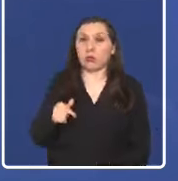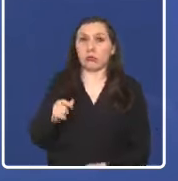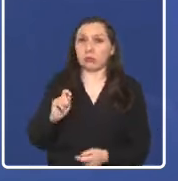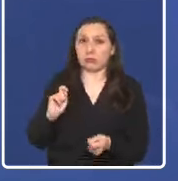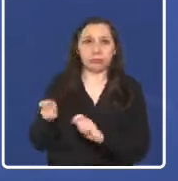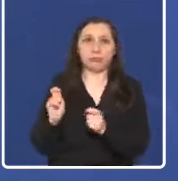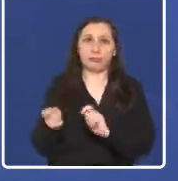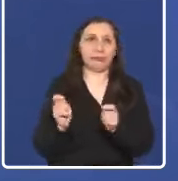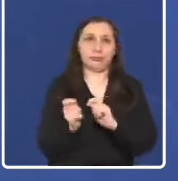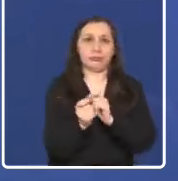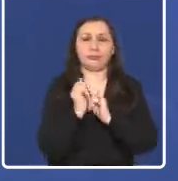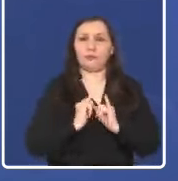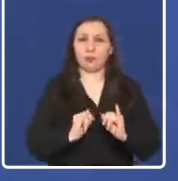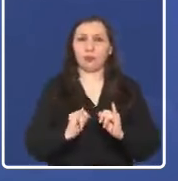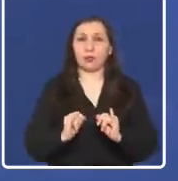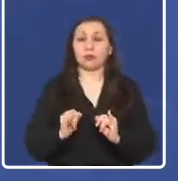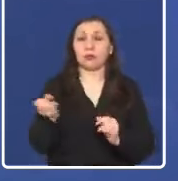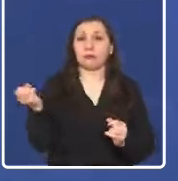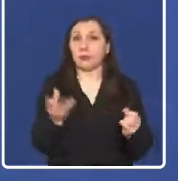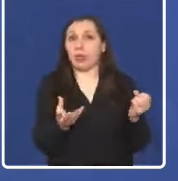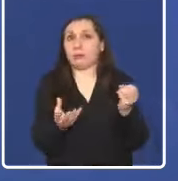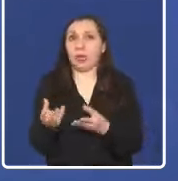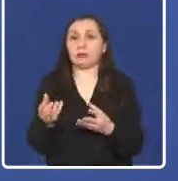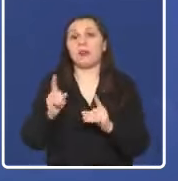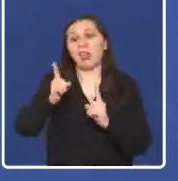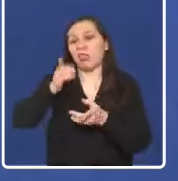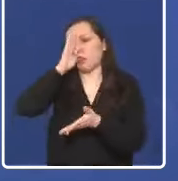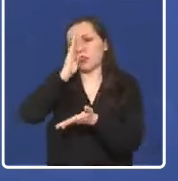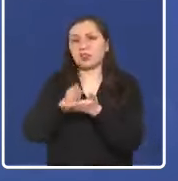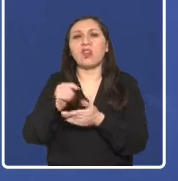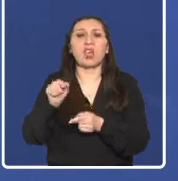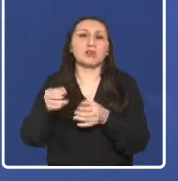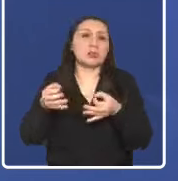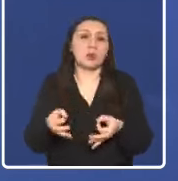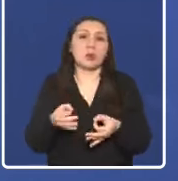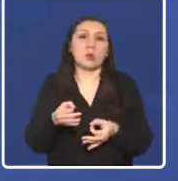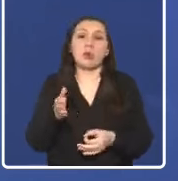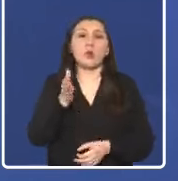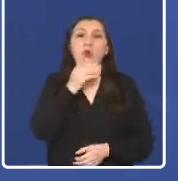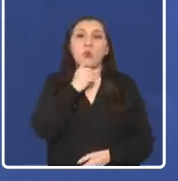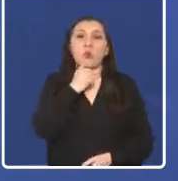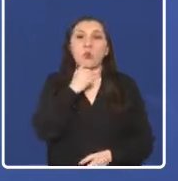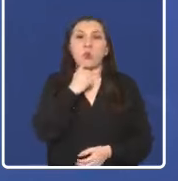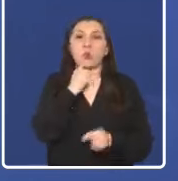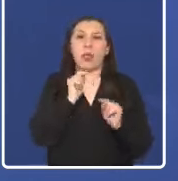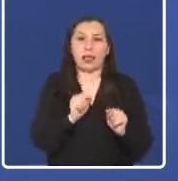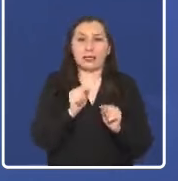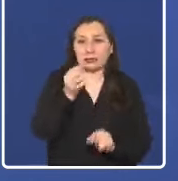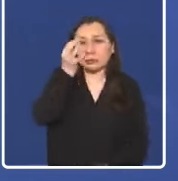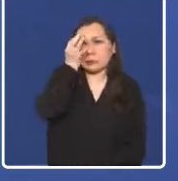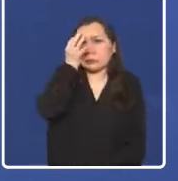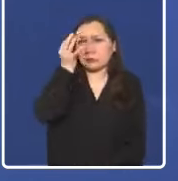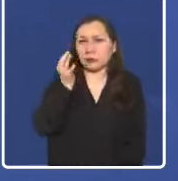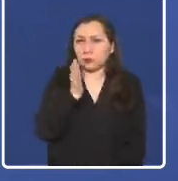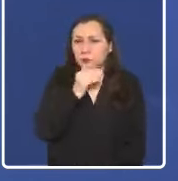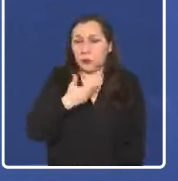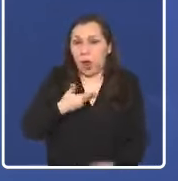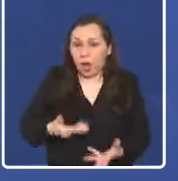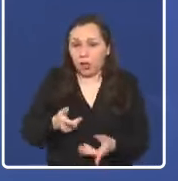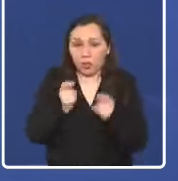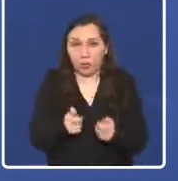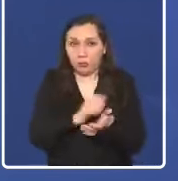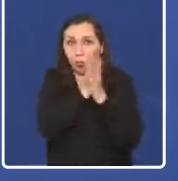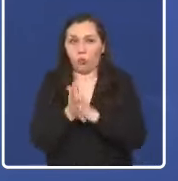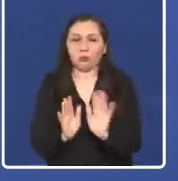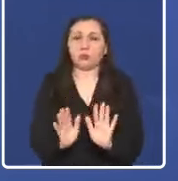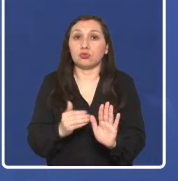muy dinámica. Seguramente habrá que tomar decisiones respecto a eso. No estoy en ese detalle.